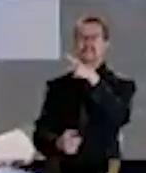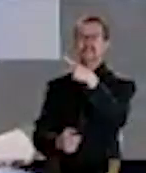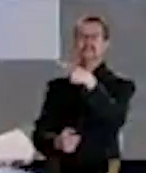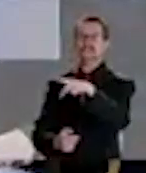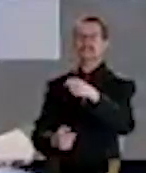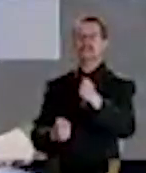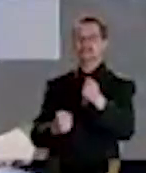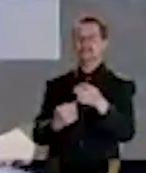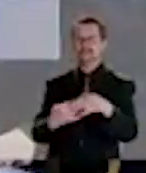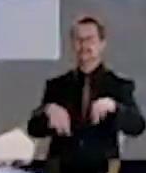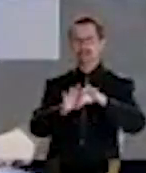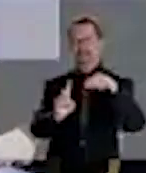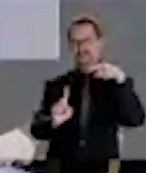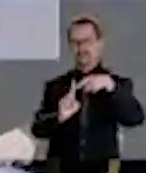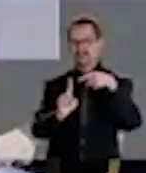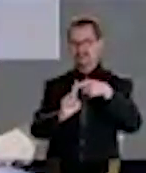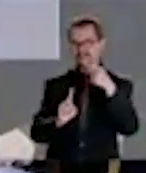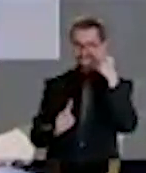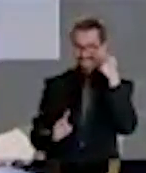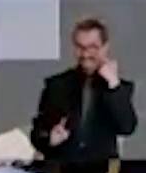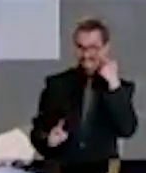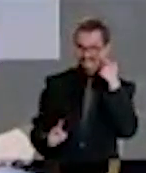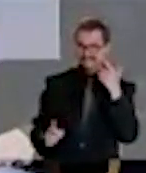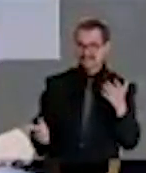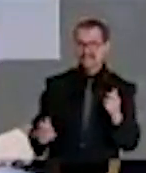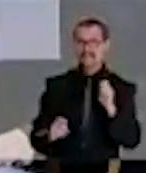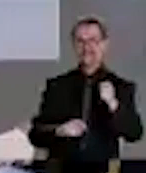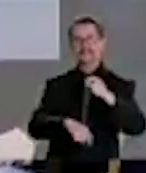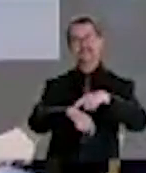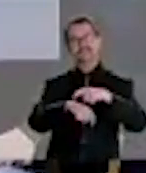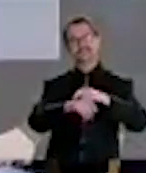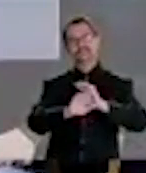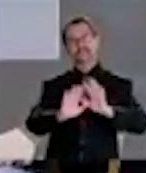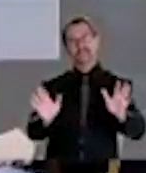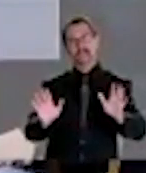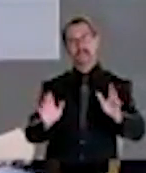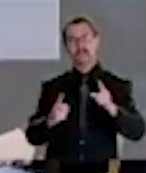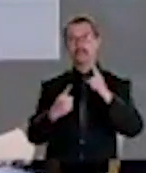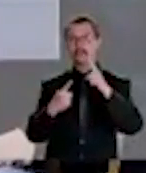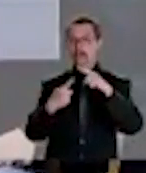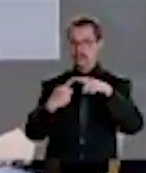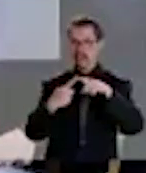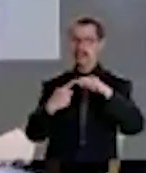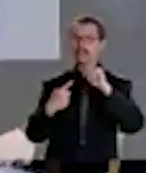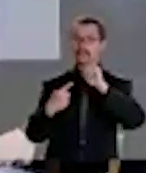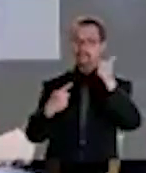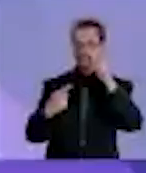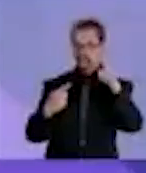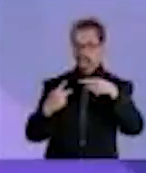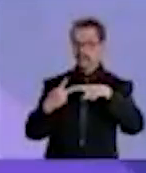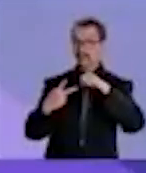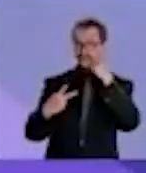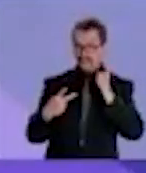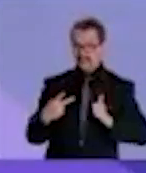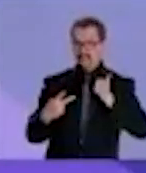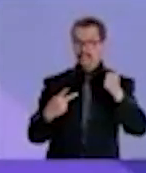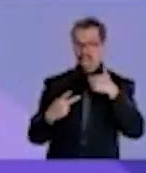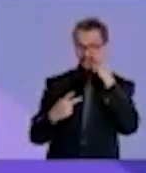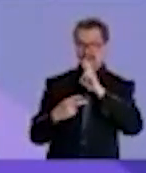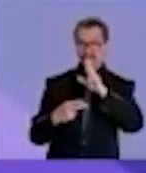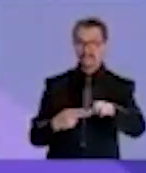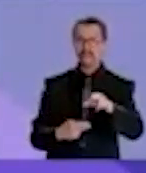gracias quiere utilizar su otra réplica de cada una bien andrés dale un abrazo a